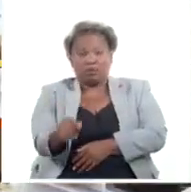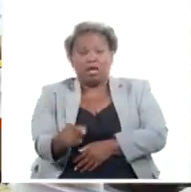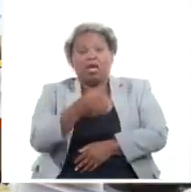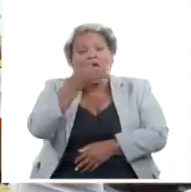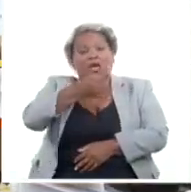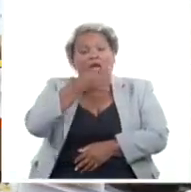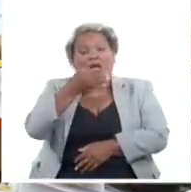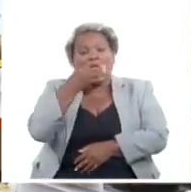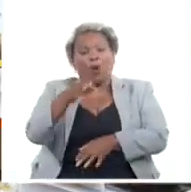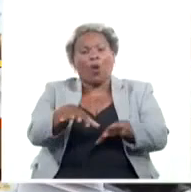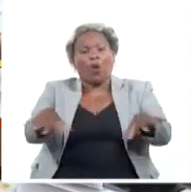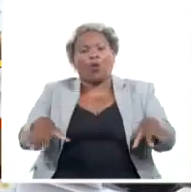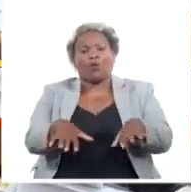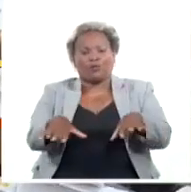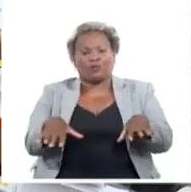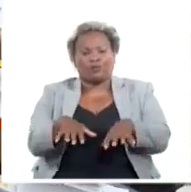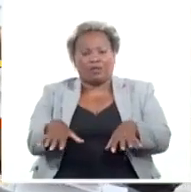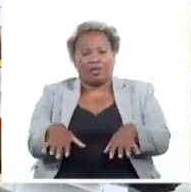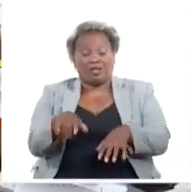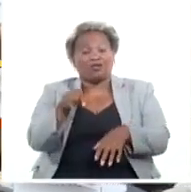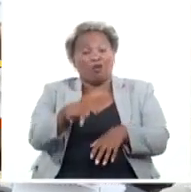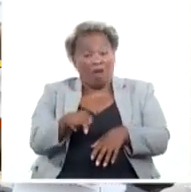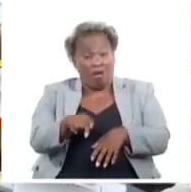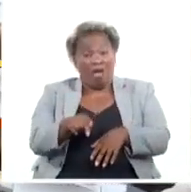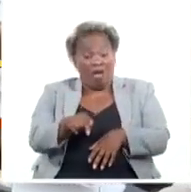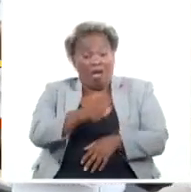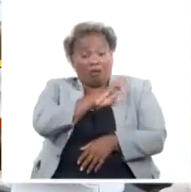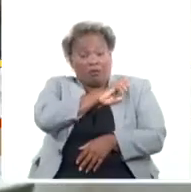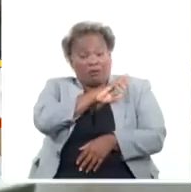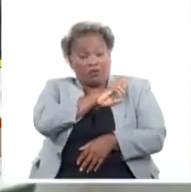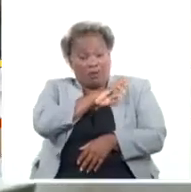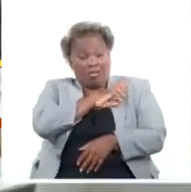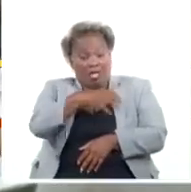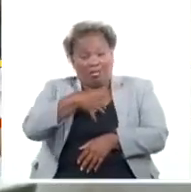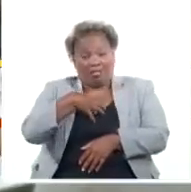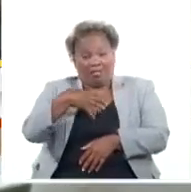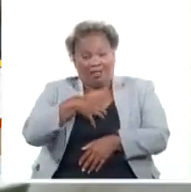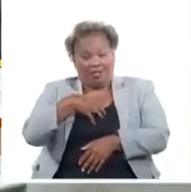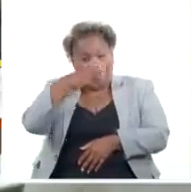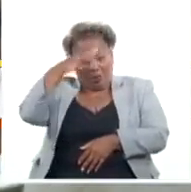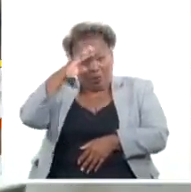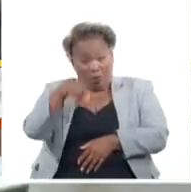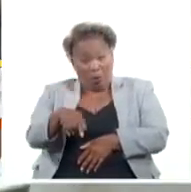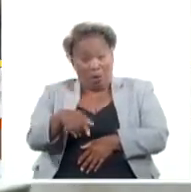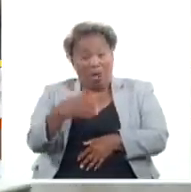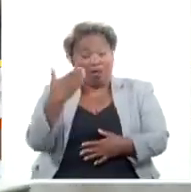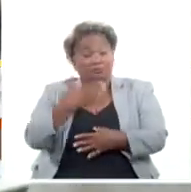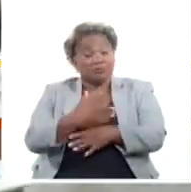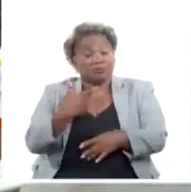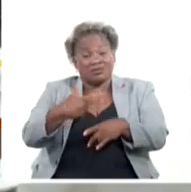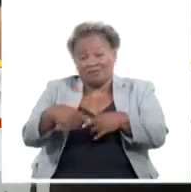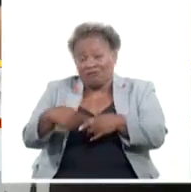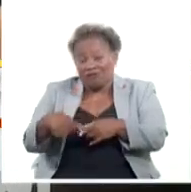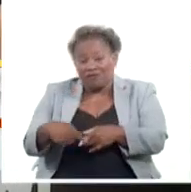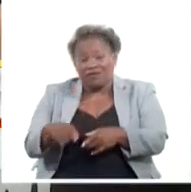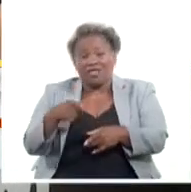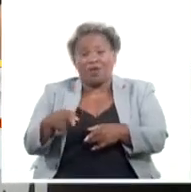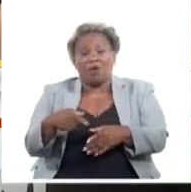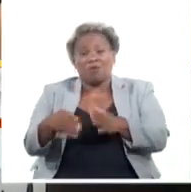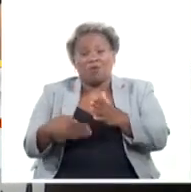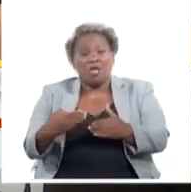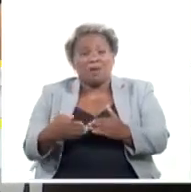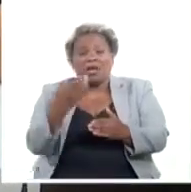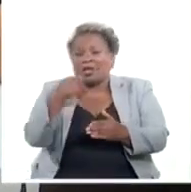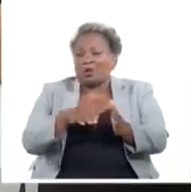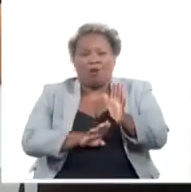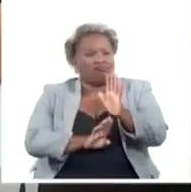el contexto en el que ha desempeñado sus responsabilidades en medio de desafíos y adversidades que han impedido avanzar lo